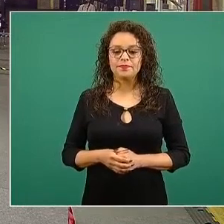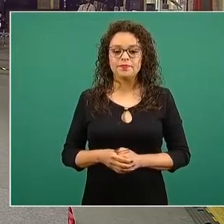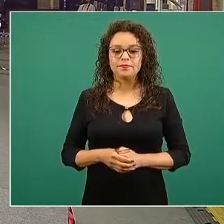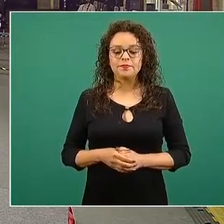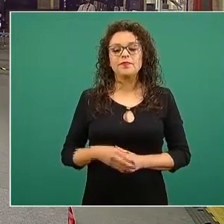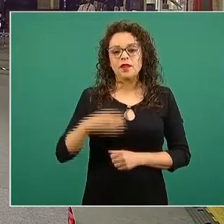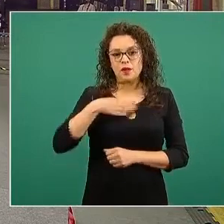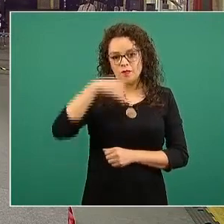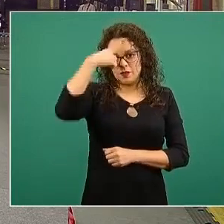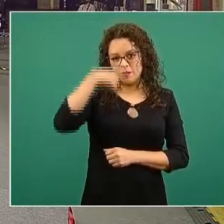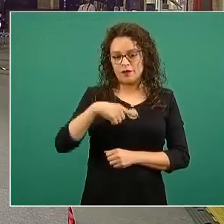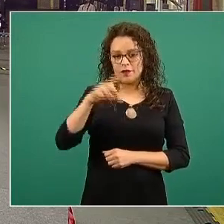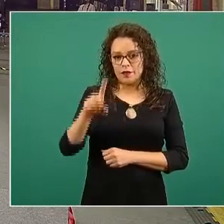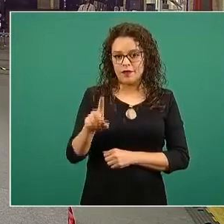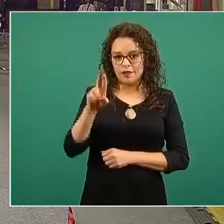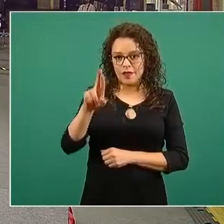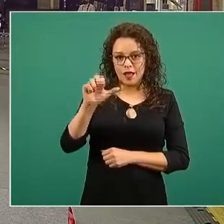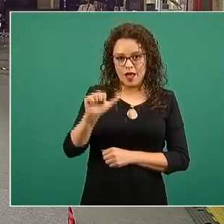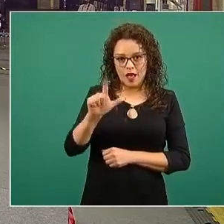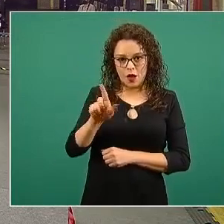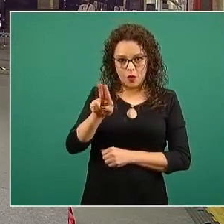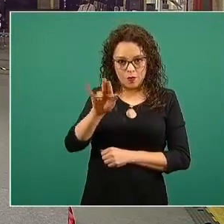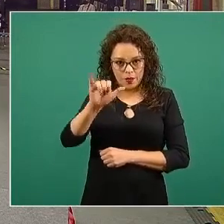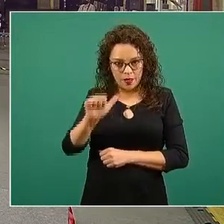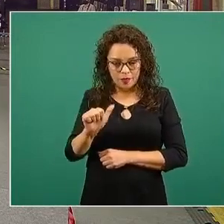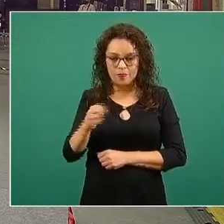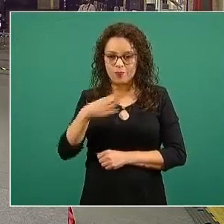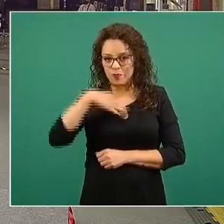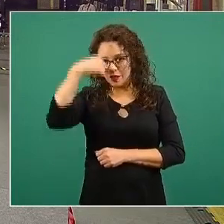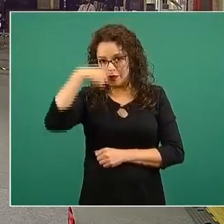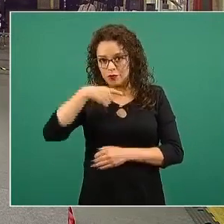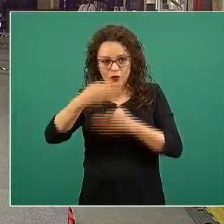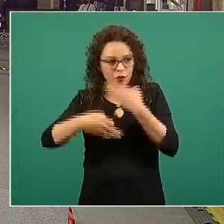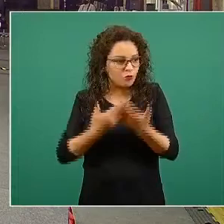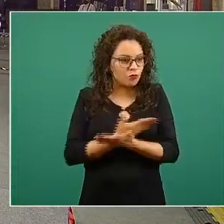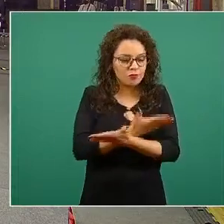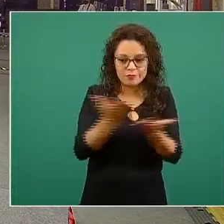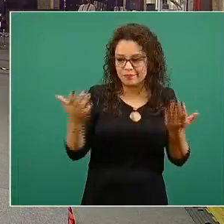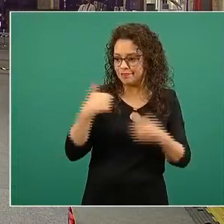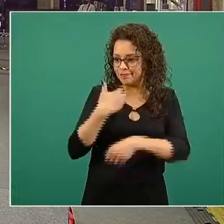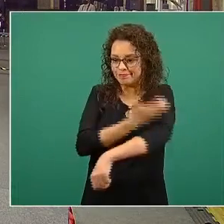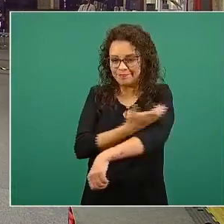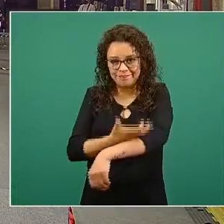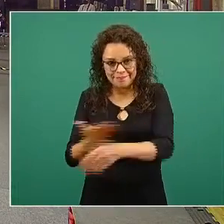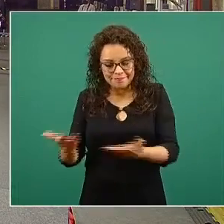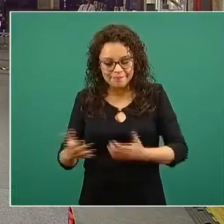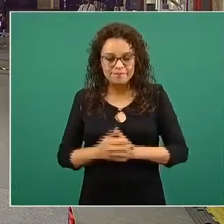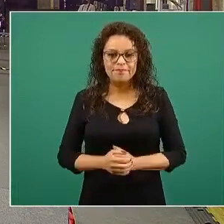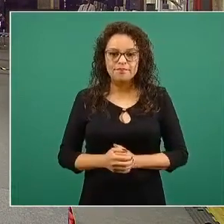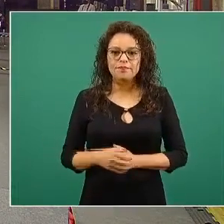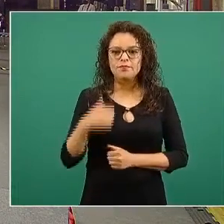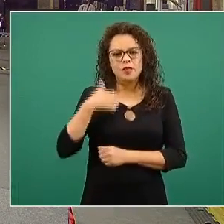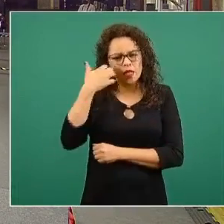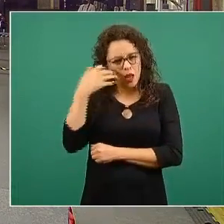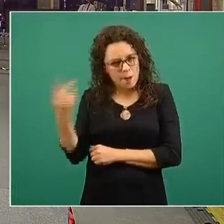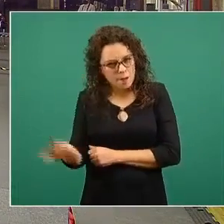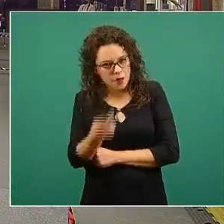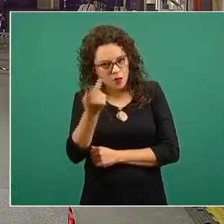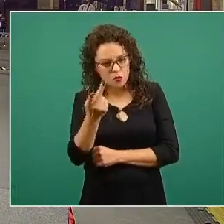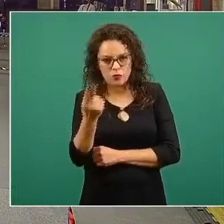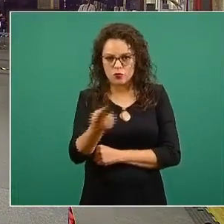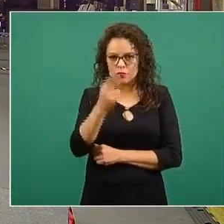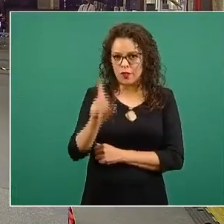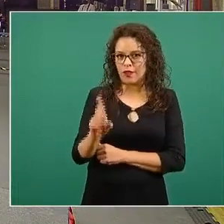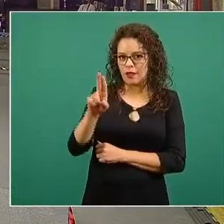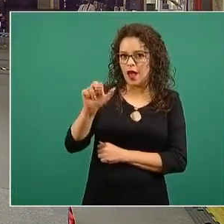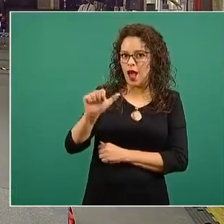Buenas noches, doctora Lomía. Buenas noches a todos los compañeros. Doctora Lomía, tengo una pregunta